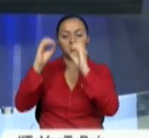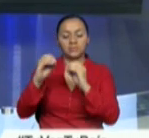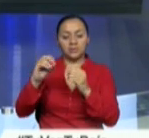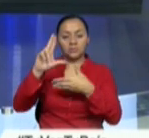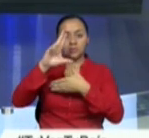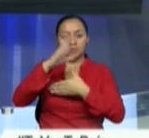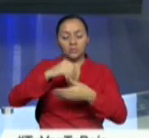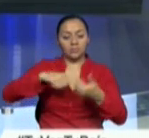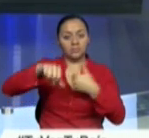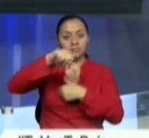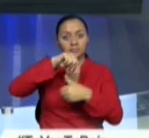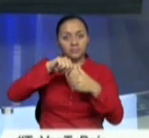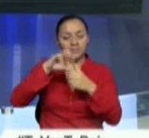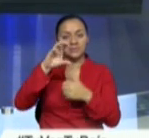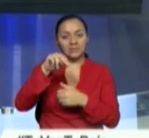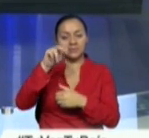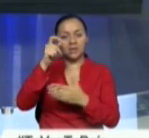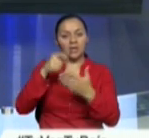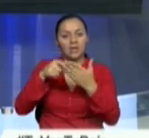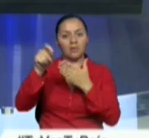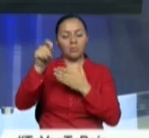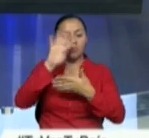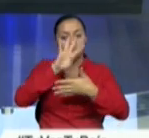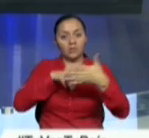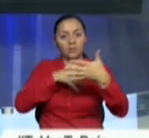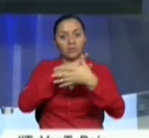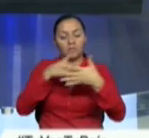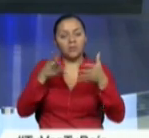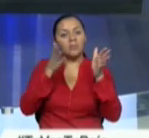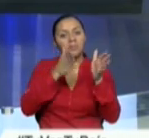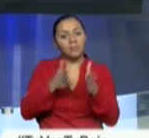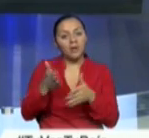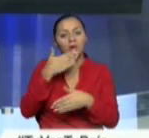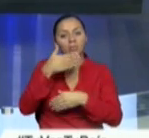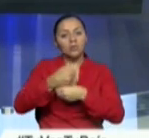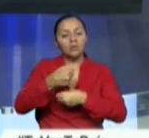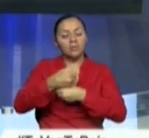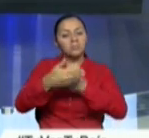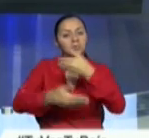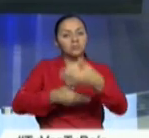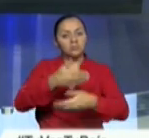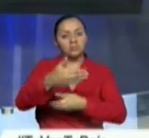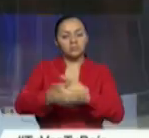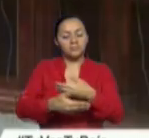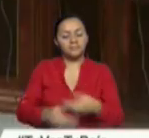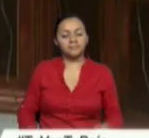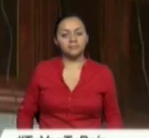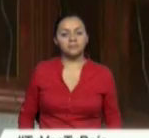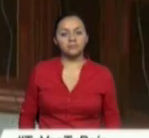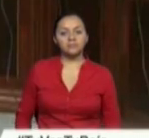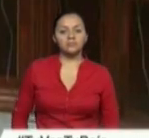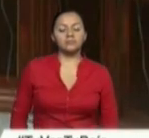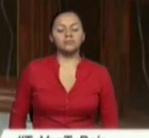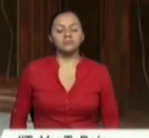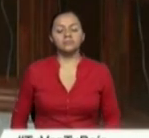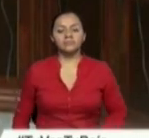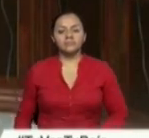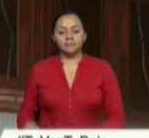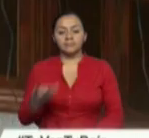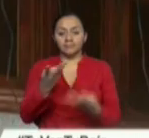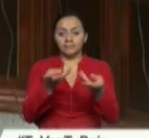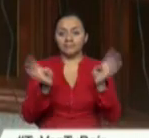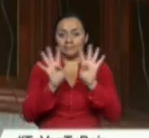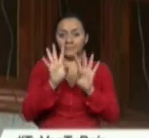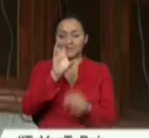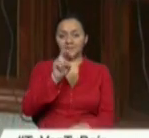organismo ya aprobó el cronograma y plan operativo para llevar a cabo el proceso el pleno del Consejo